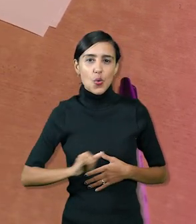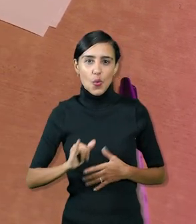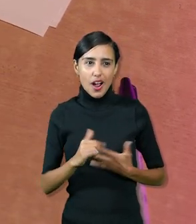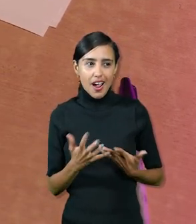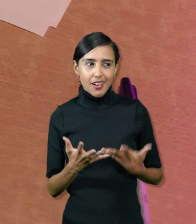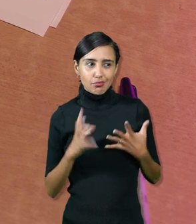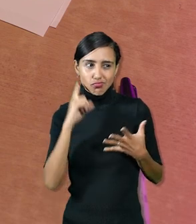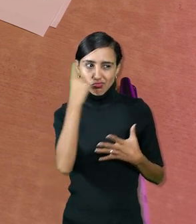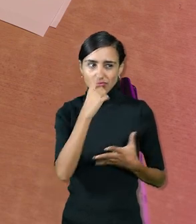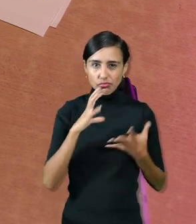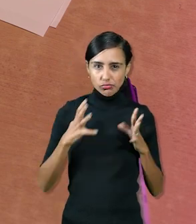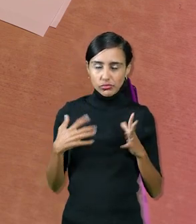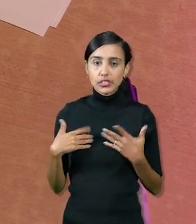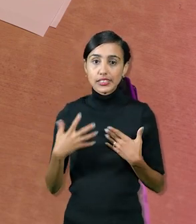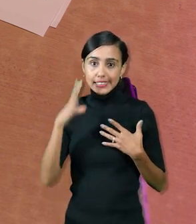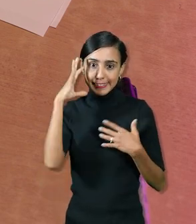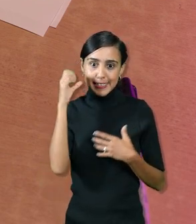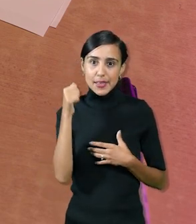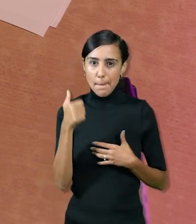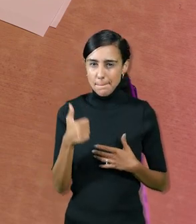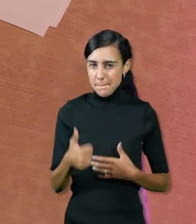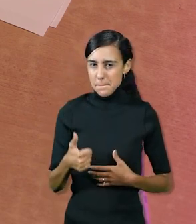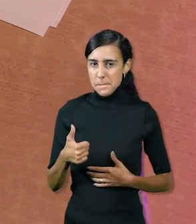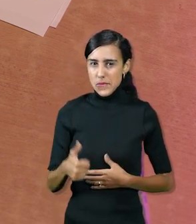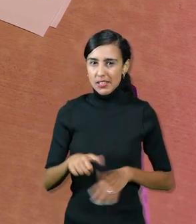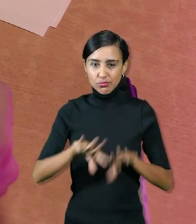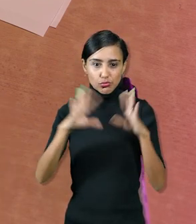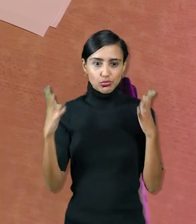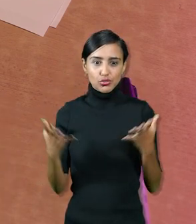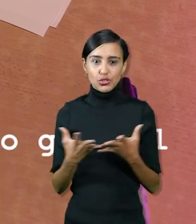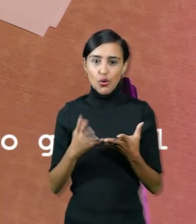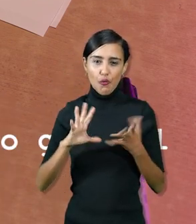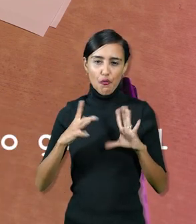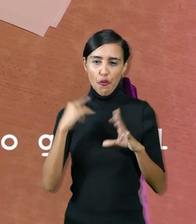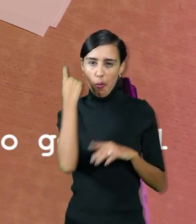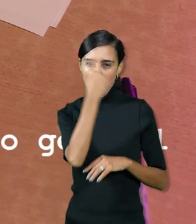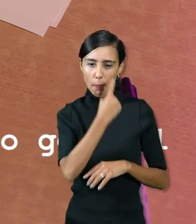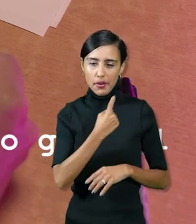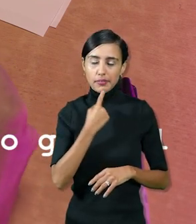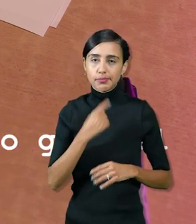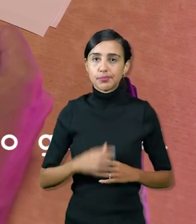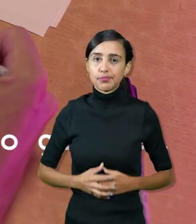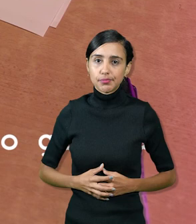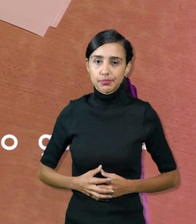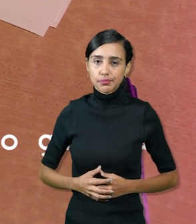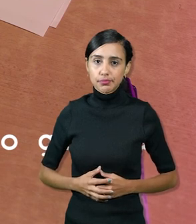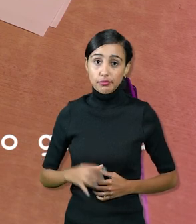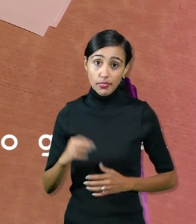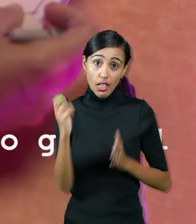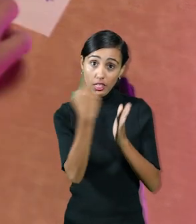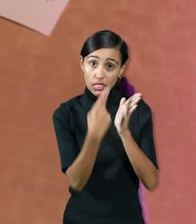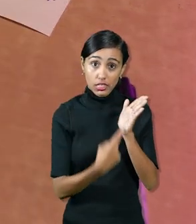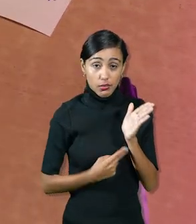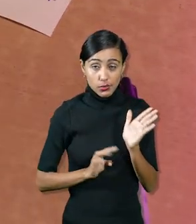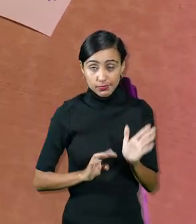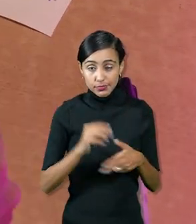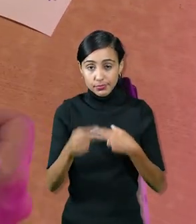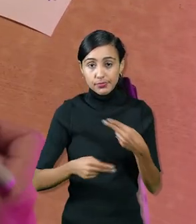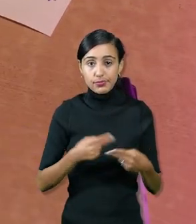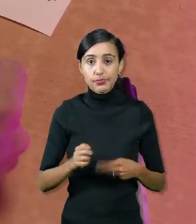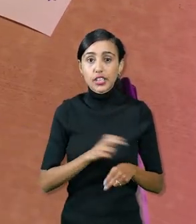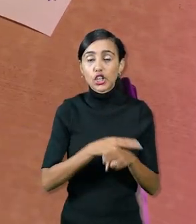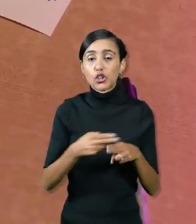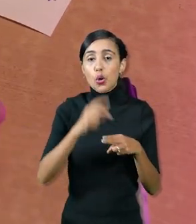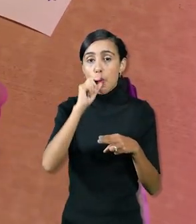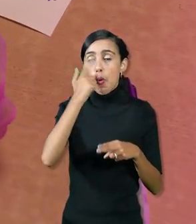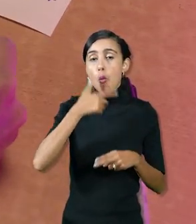y que se entienda lo mejor posible en esos dibujos que vayan a hacer. El storyboard